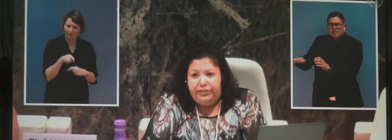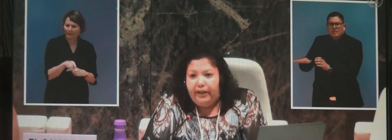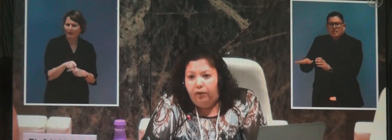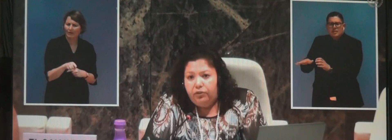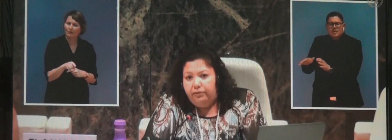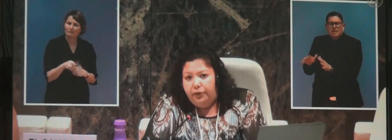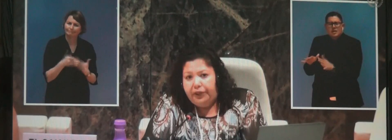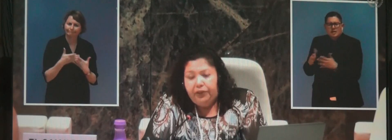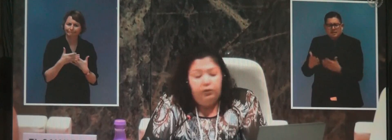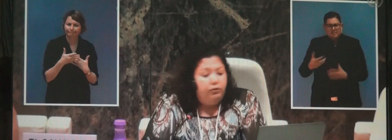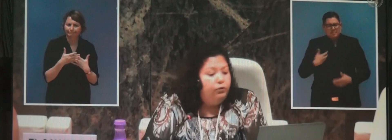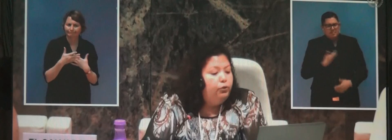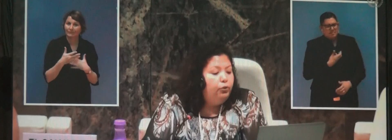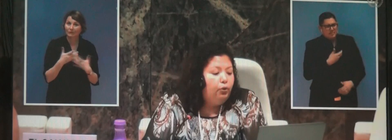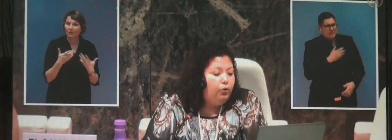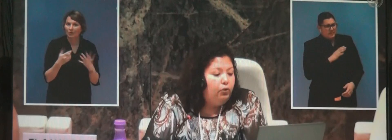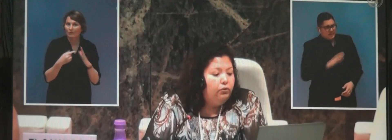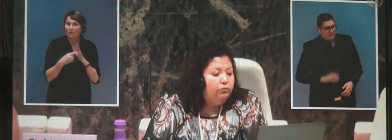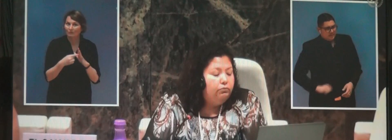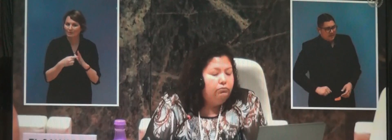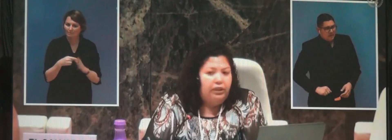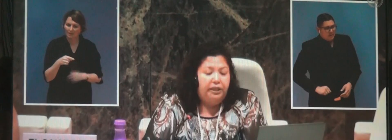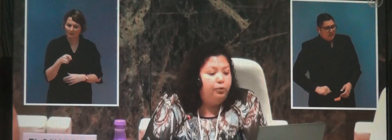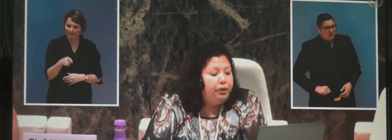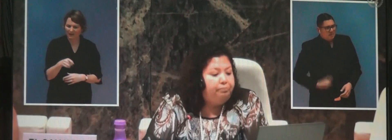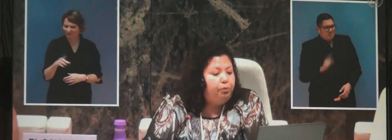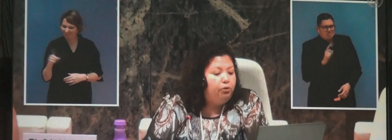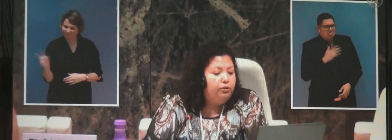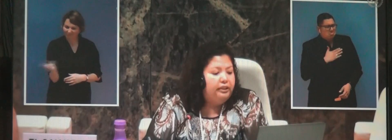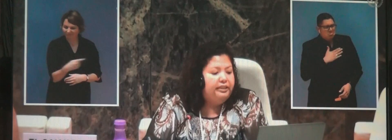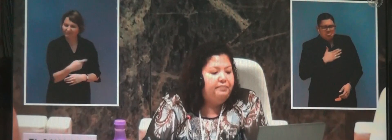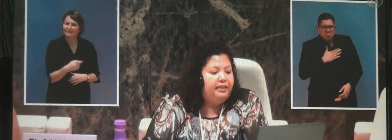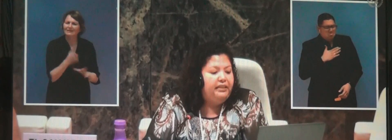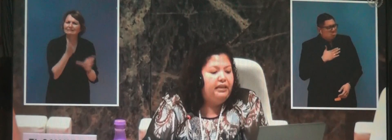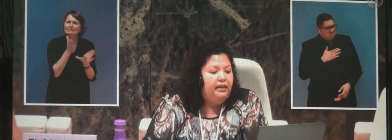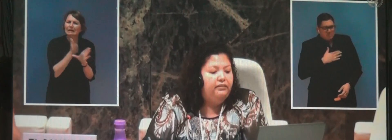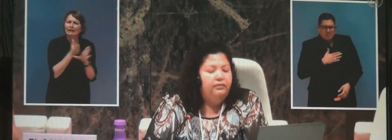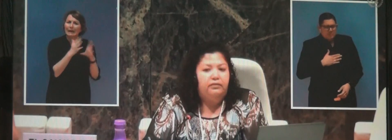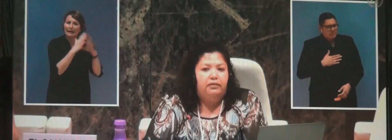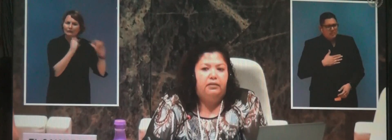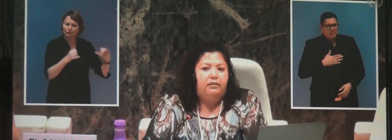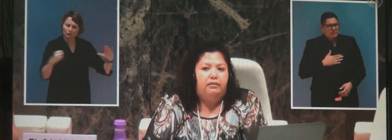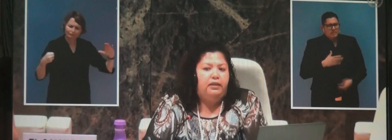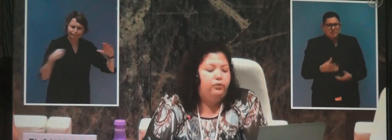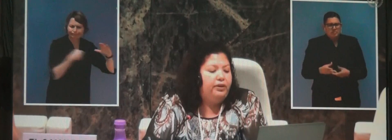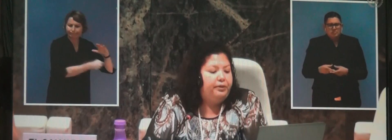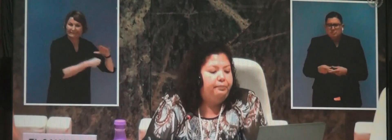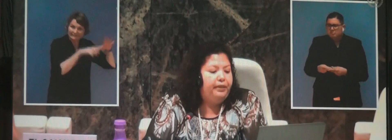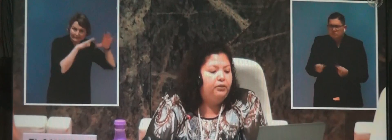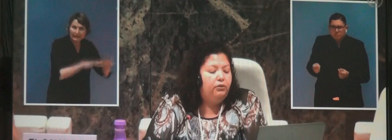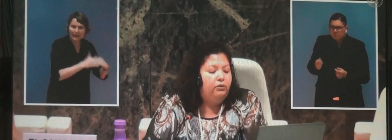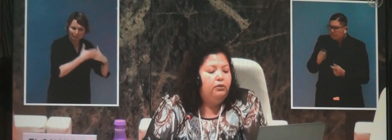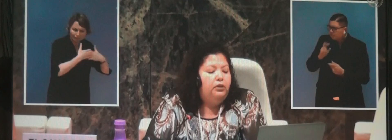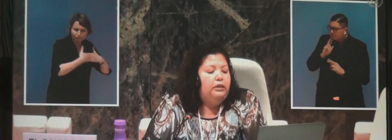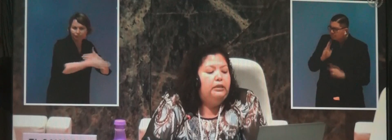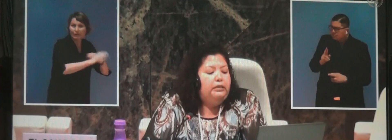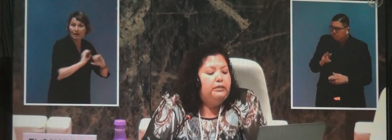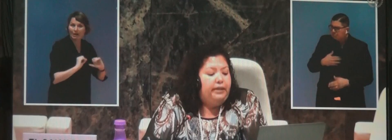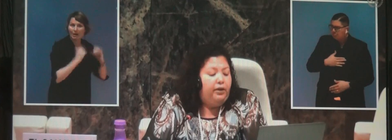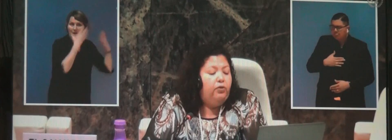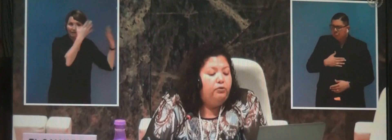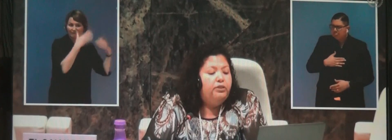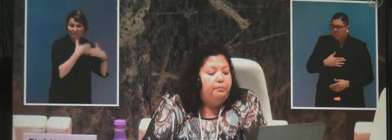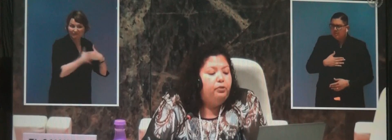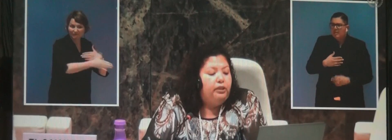Como Estado salvadoreño no tenemos reportes de medidas de esto al respecto.